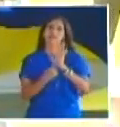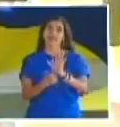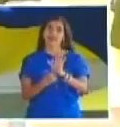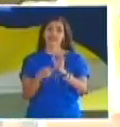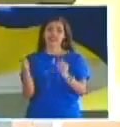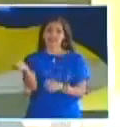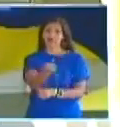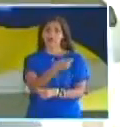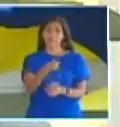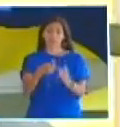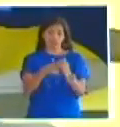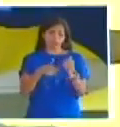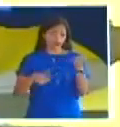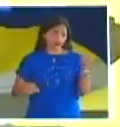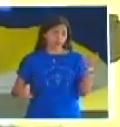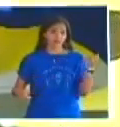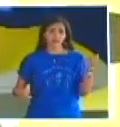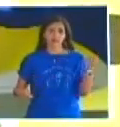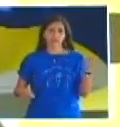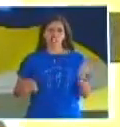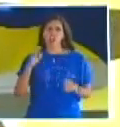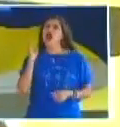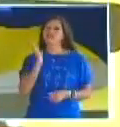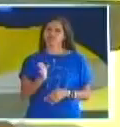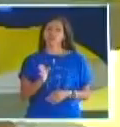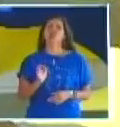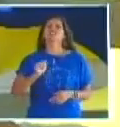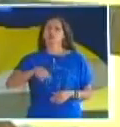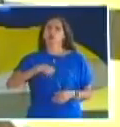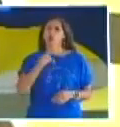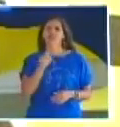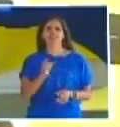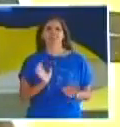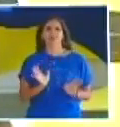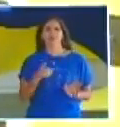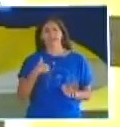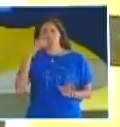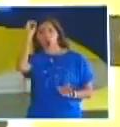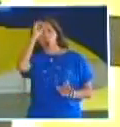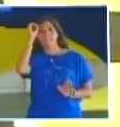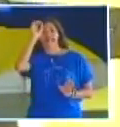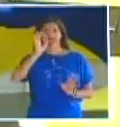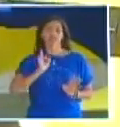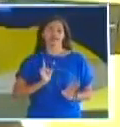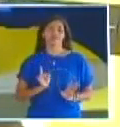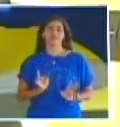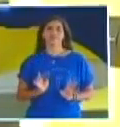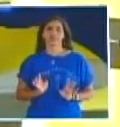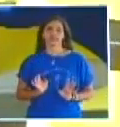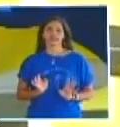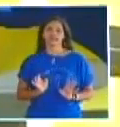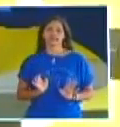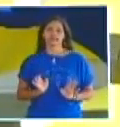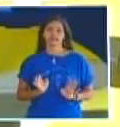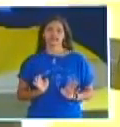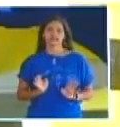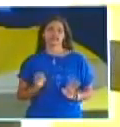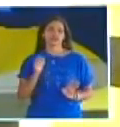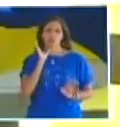espada. Las sanciones, sí le puedo decir mi opinión. No tengo